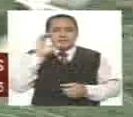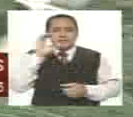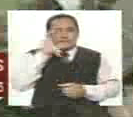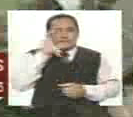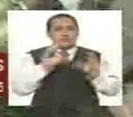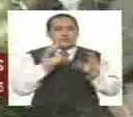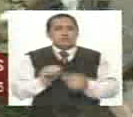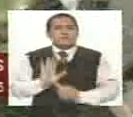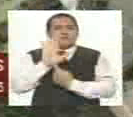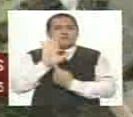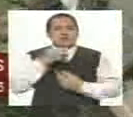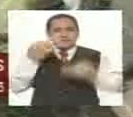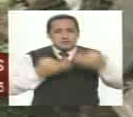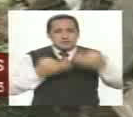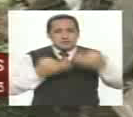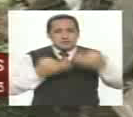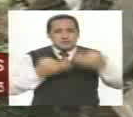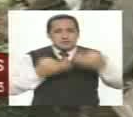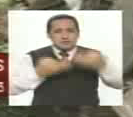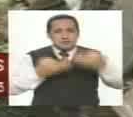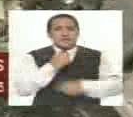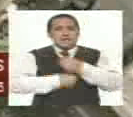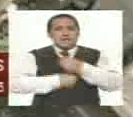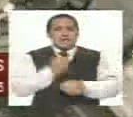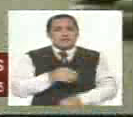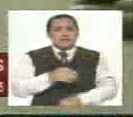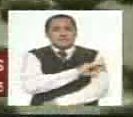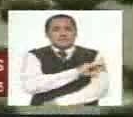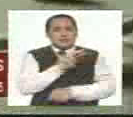se ha presentado en el presupuesto del sector público del año fiscal